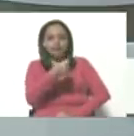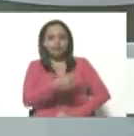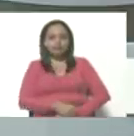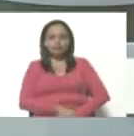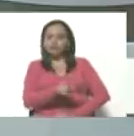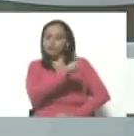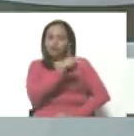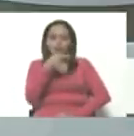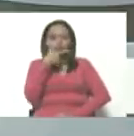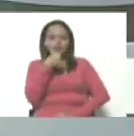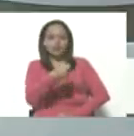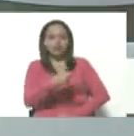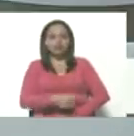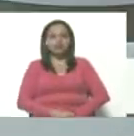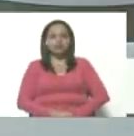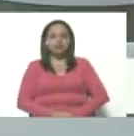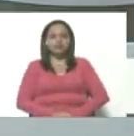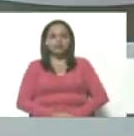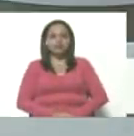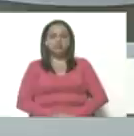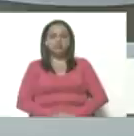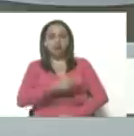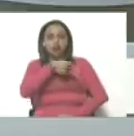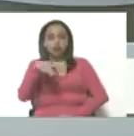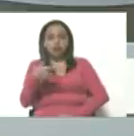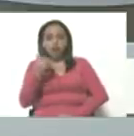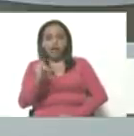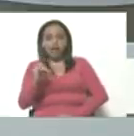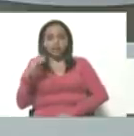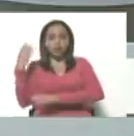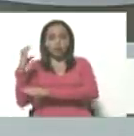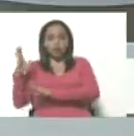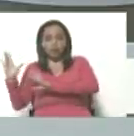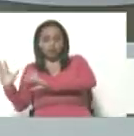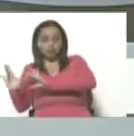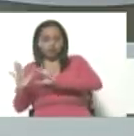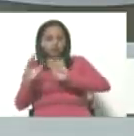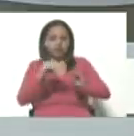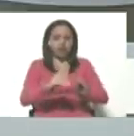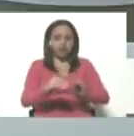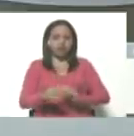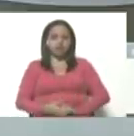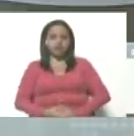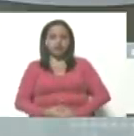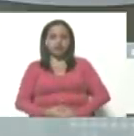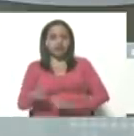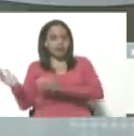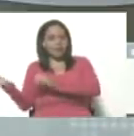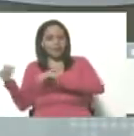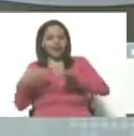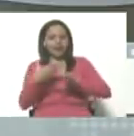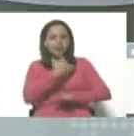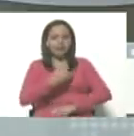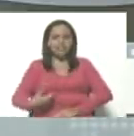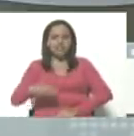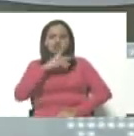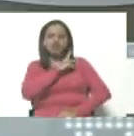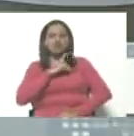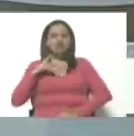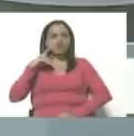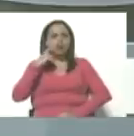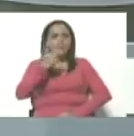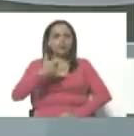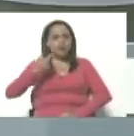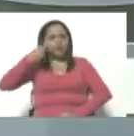no es fácil. Sobre todo nosotros tenemos el ataque del virus colombiano que manda Iván Duque con los trocheros,